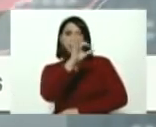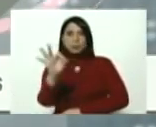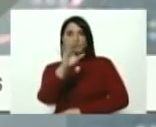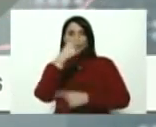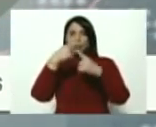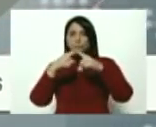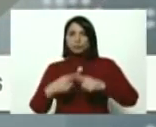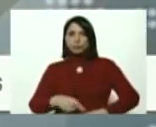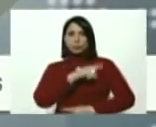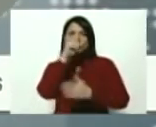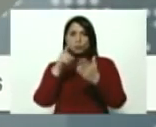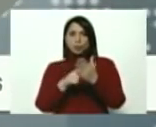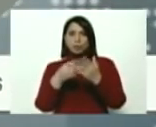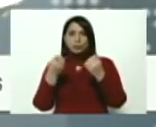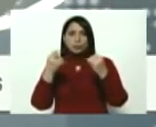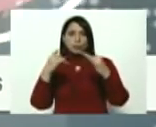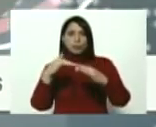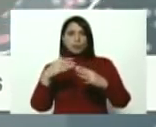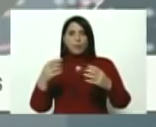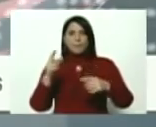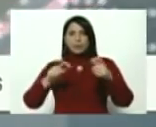total de casos.